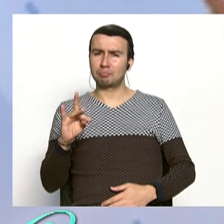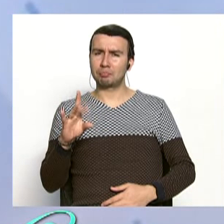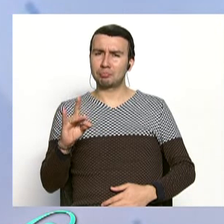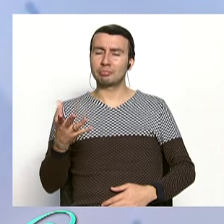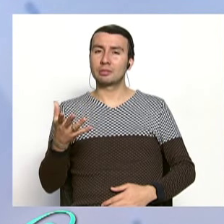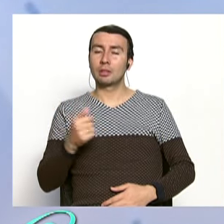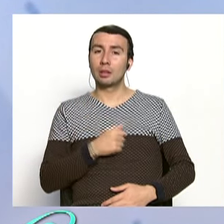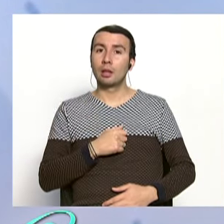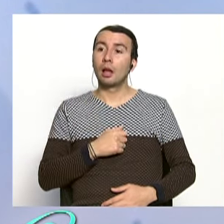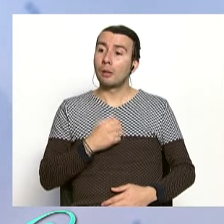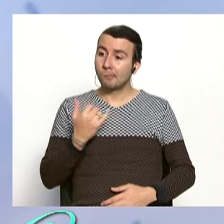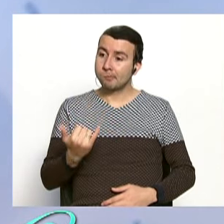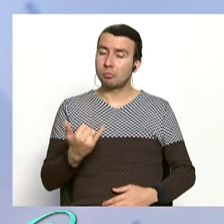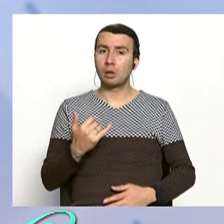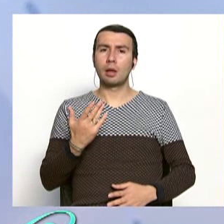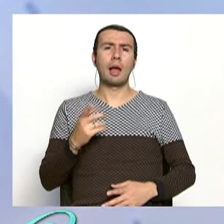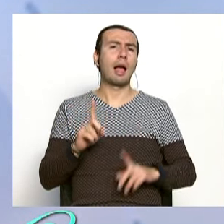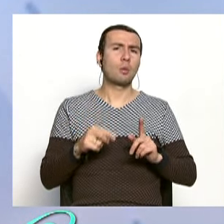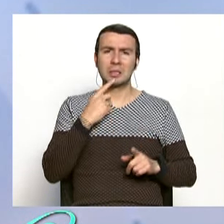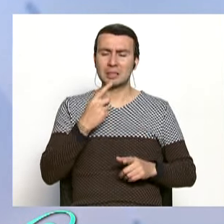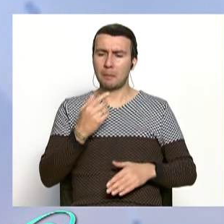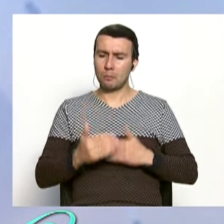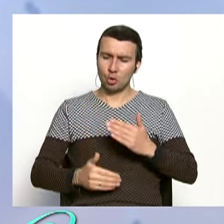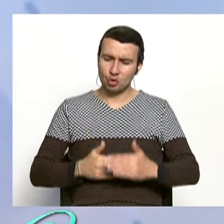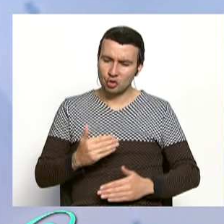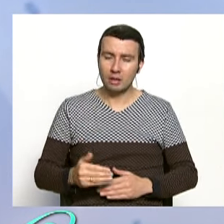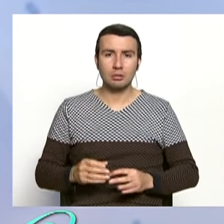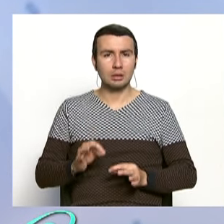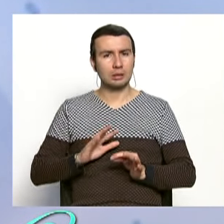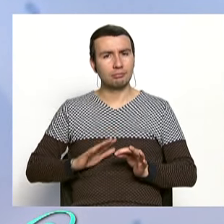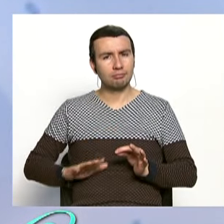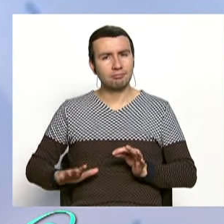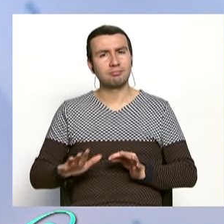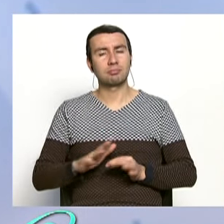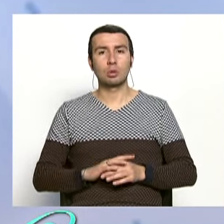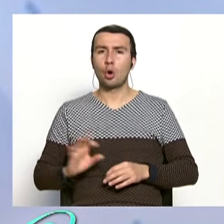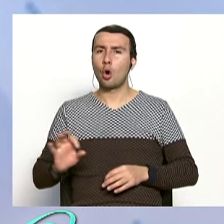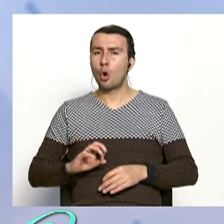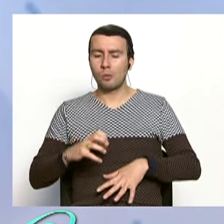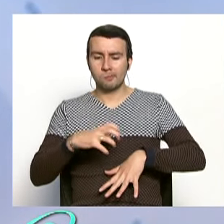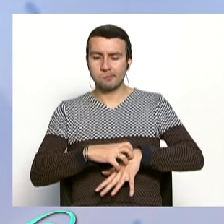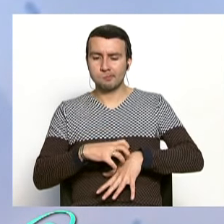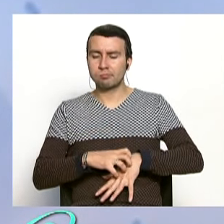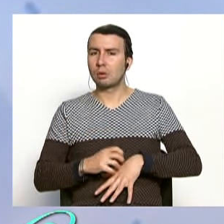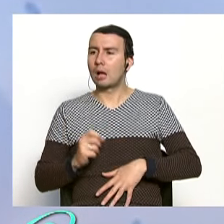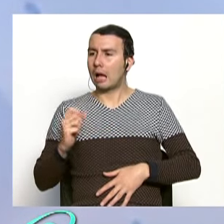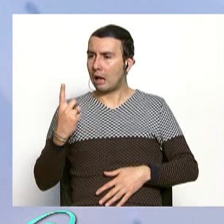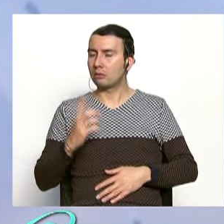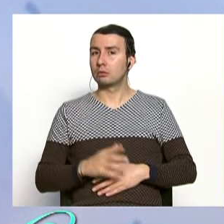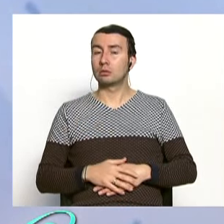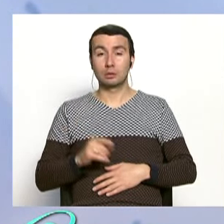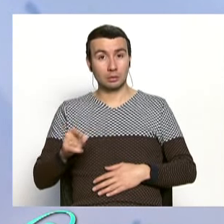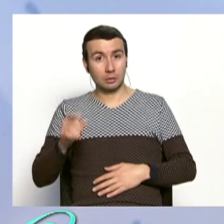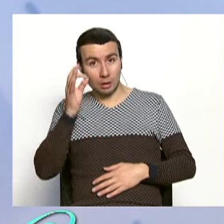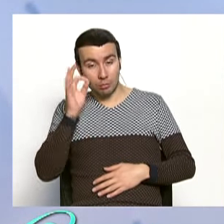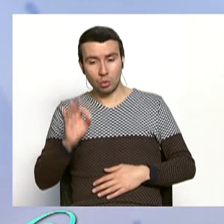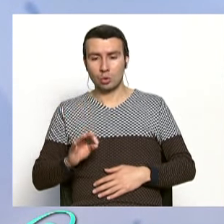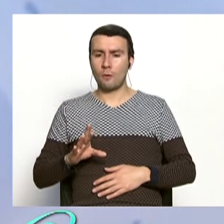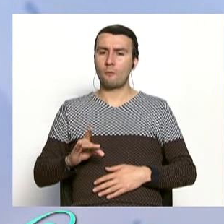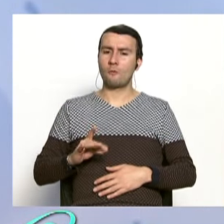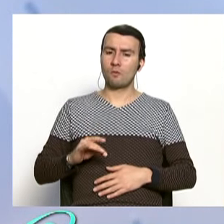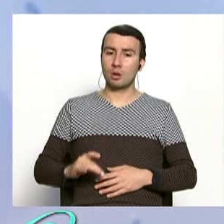veríamos ahora algún tipo de de bacteria o algún tipo de hongo en fin pueden estos flujos crónicos